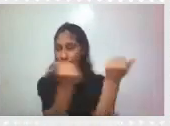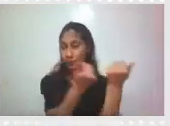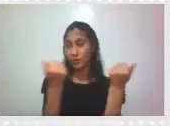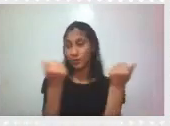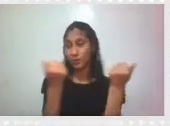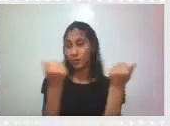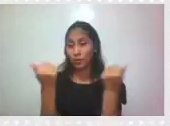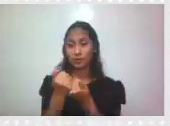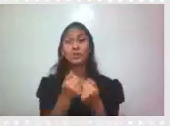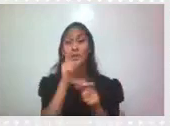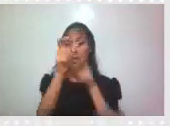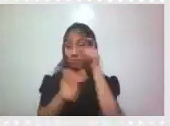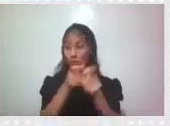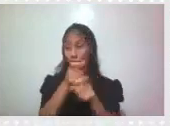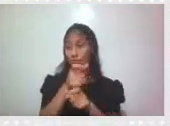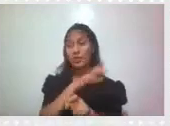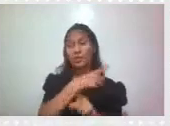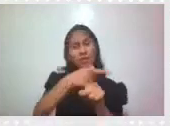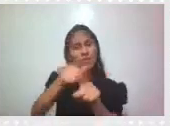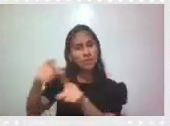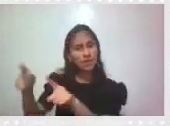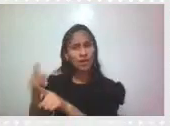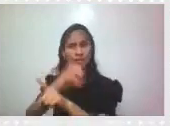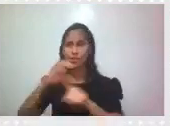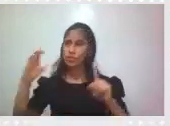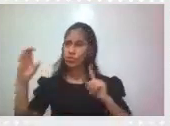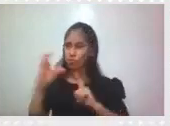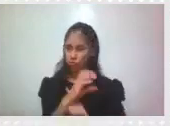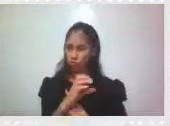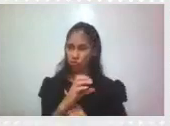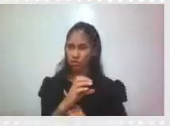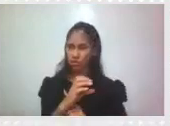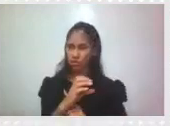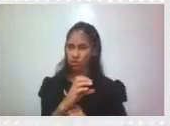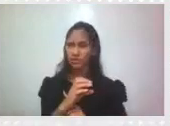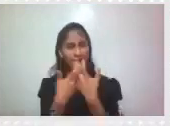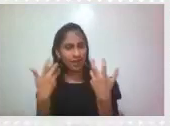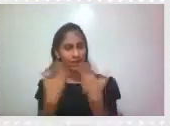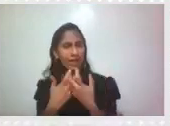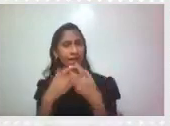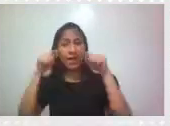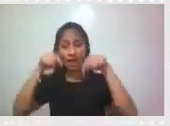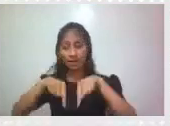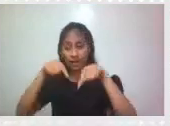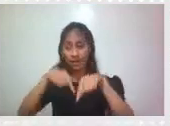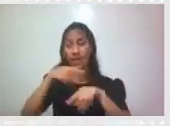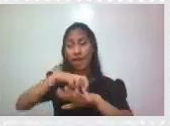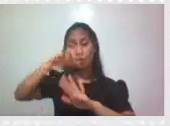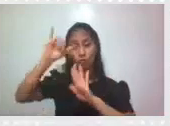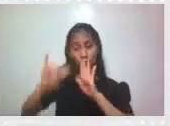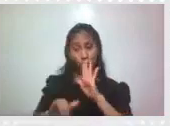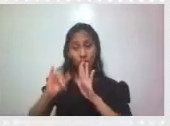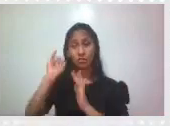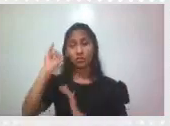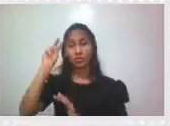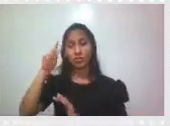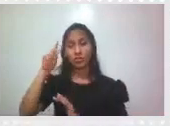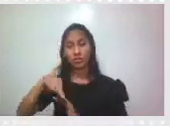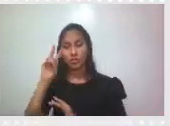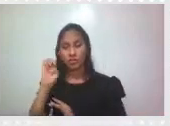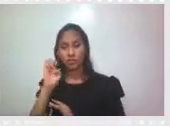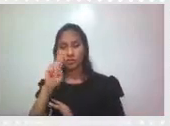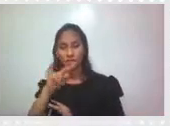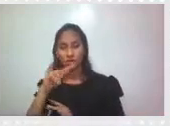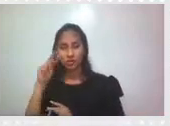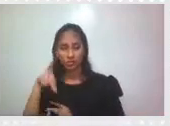los afrodescendientes y de otras poblaciones culturalmente similares que estén relacionados a los proyectos de inversión